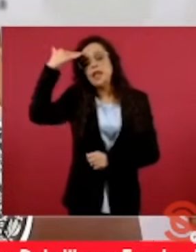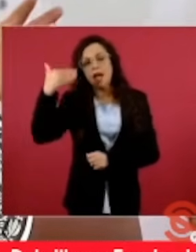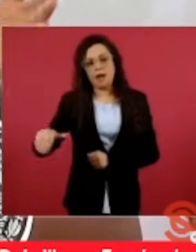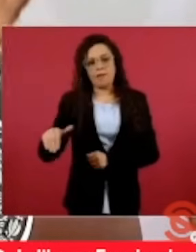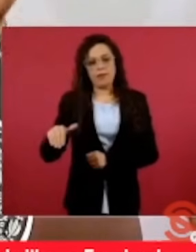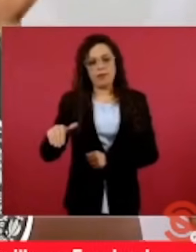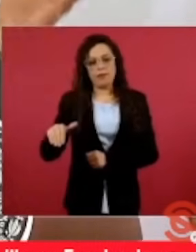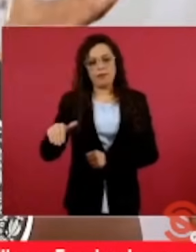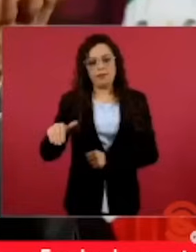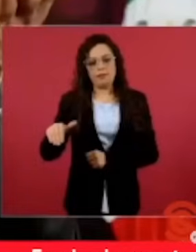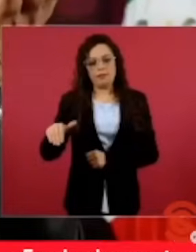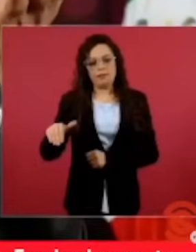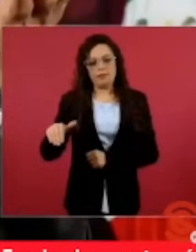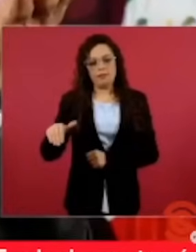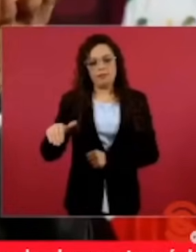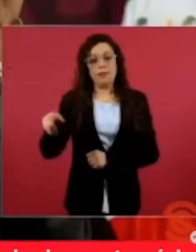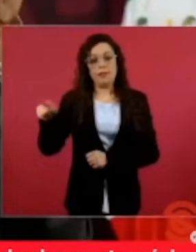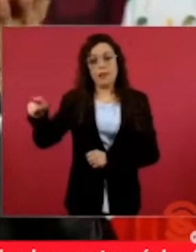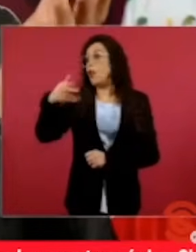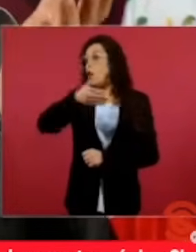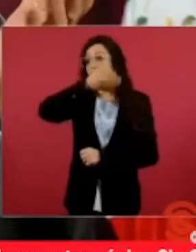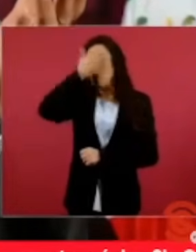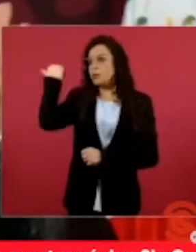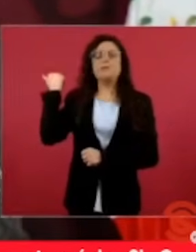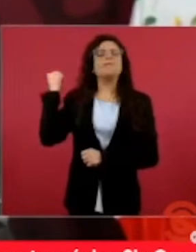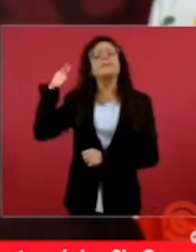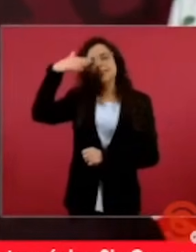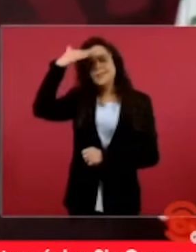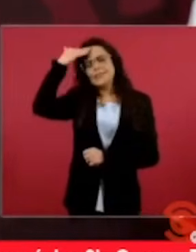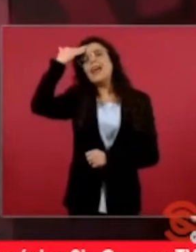pensando porque es que antes el poder